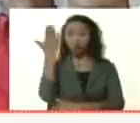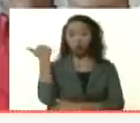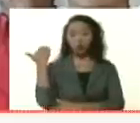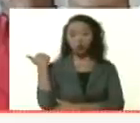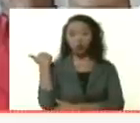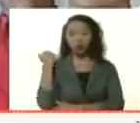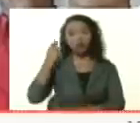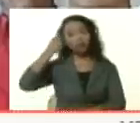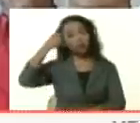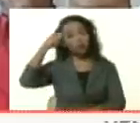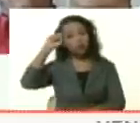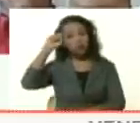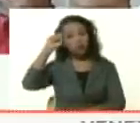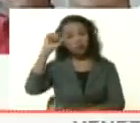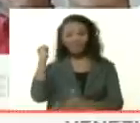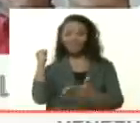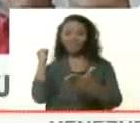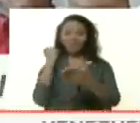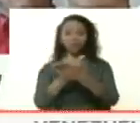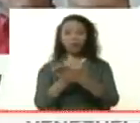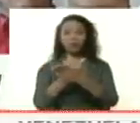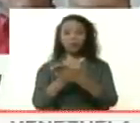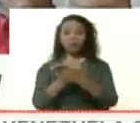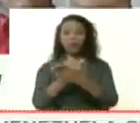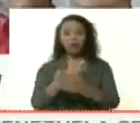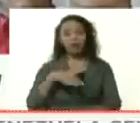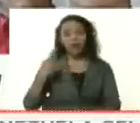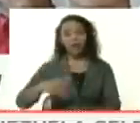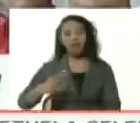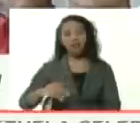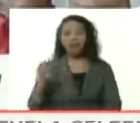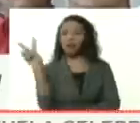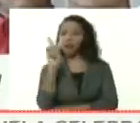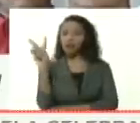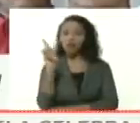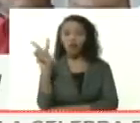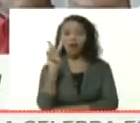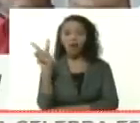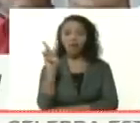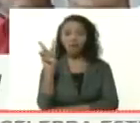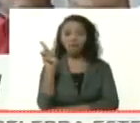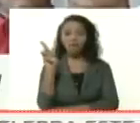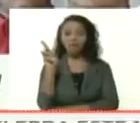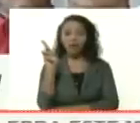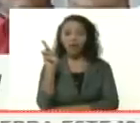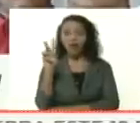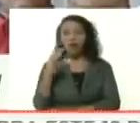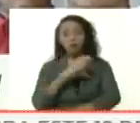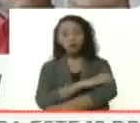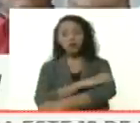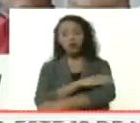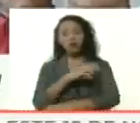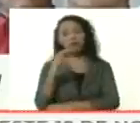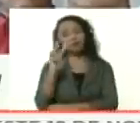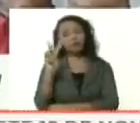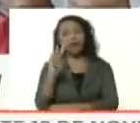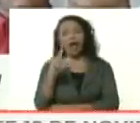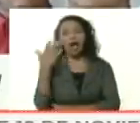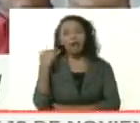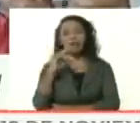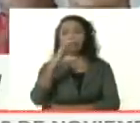queremos recordar, fue asesinado por la derecha venezolana el fiscal de la dignidad, Danilo